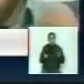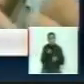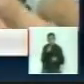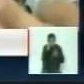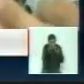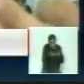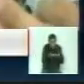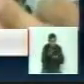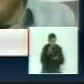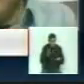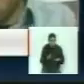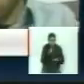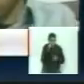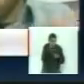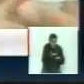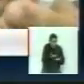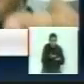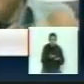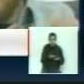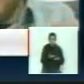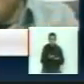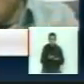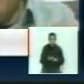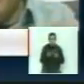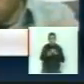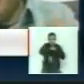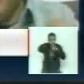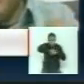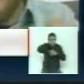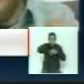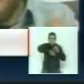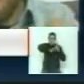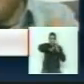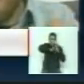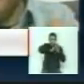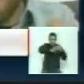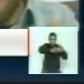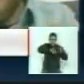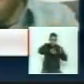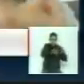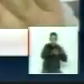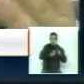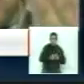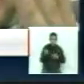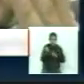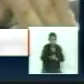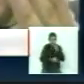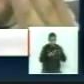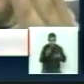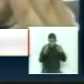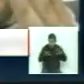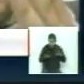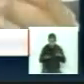medicinas, le he dado alimentación. Le he dado un refugio para que pueda ayudarse a los enfermos. Si usted le ha dado todo eso,